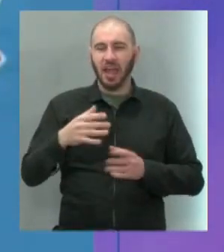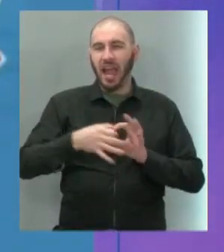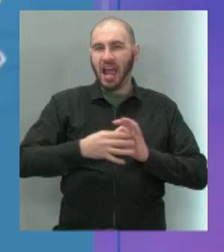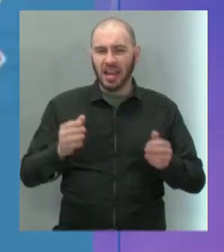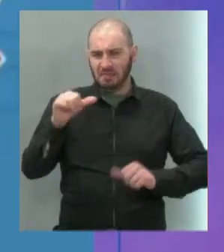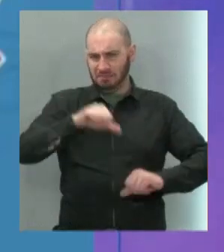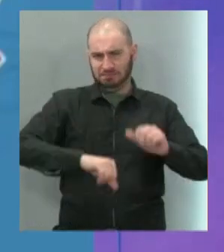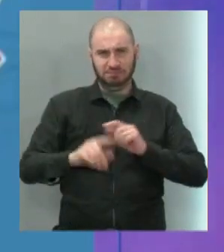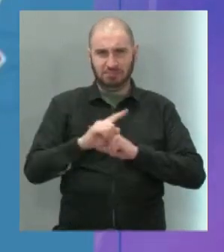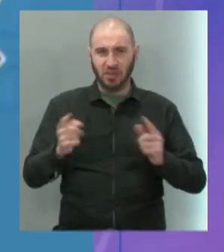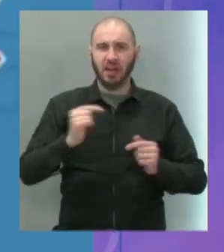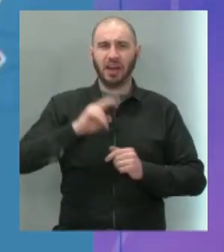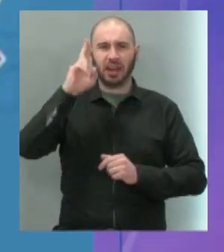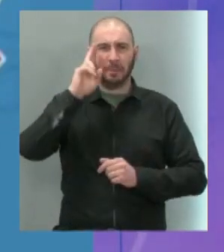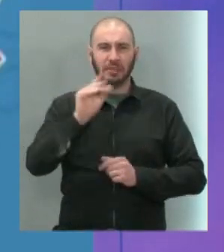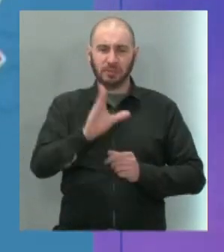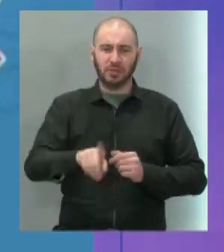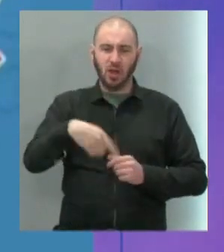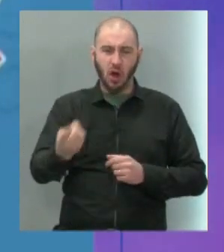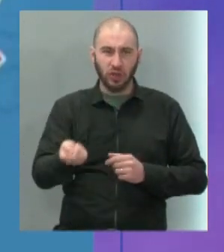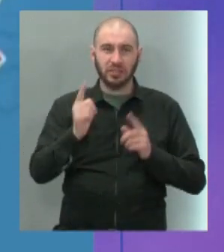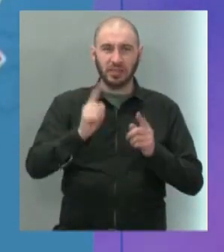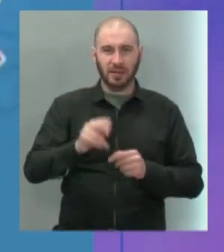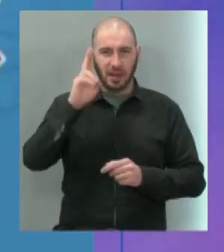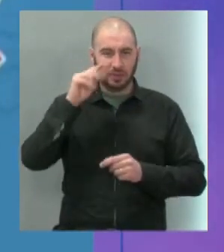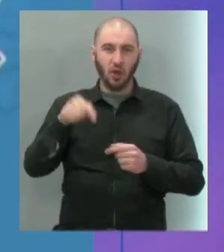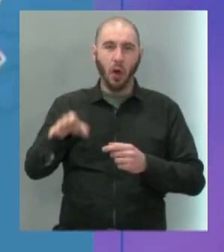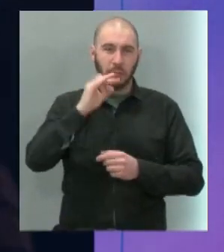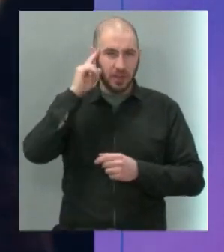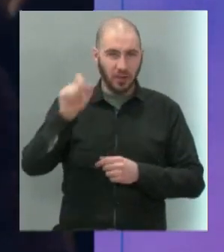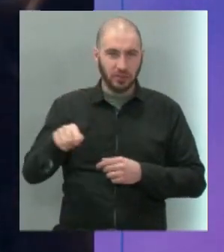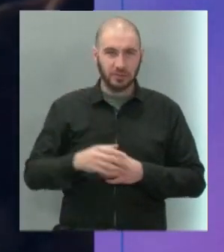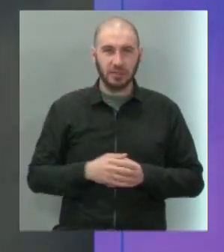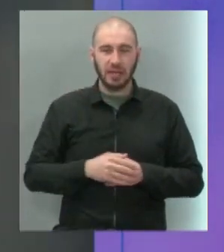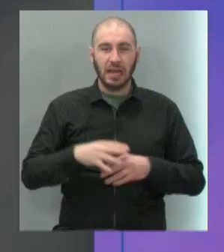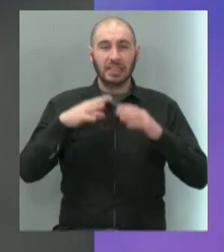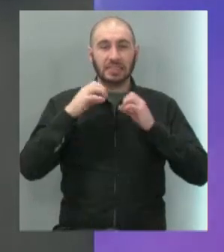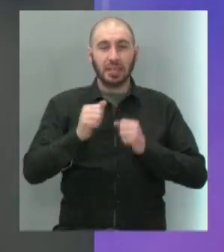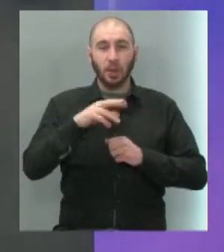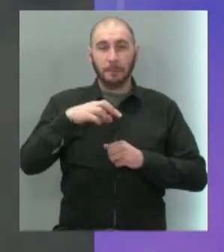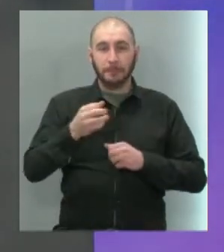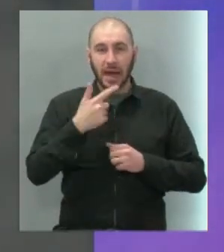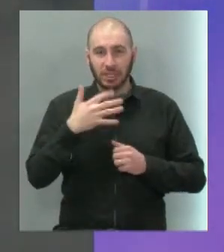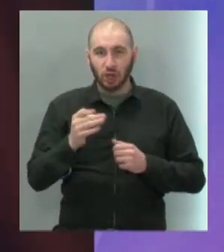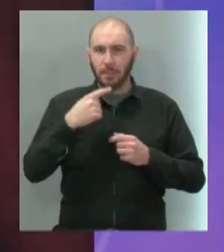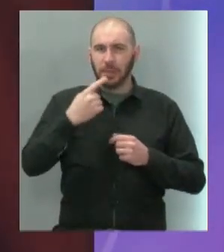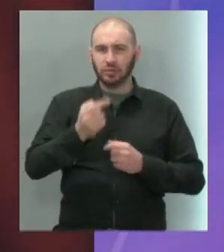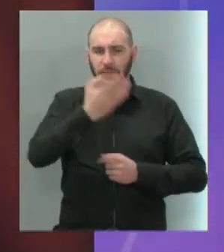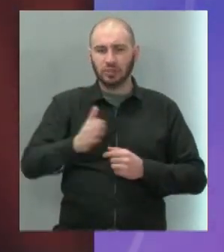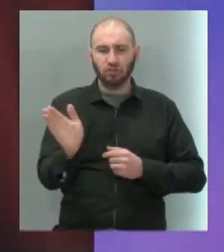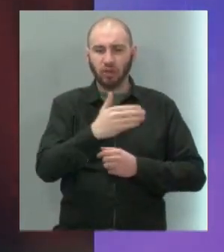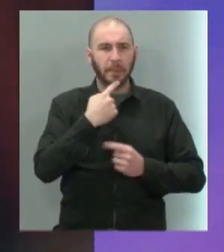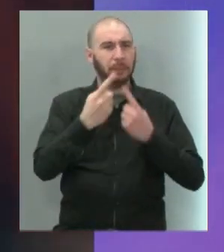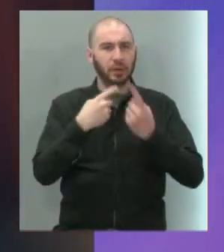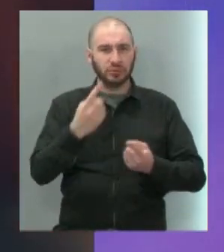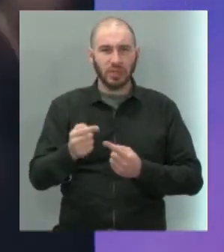una ciencia, es respeto por el otro y sus creencias. Cuando el secretario Juan José Paso le pregunta a todos los